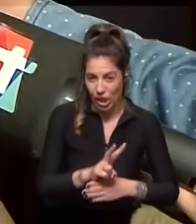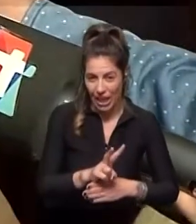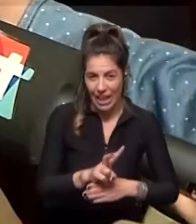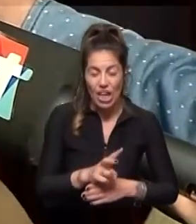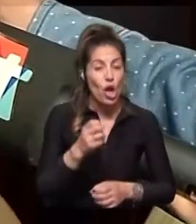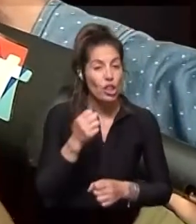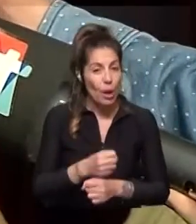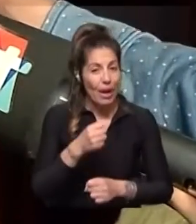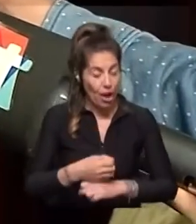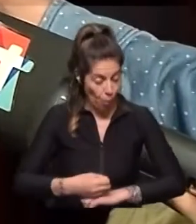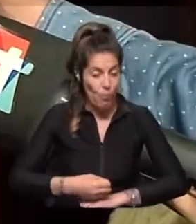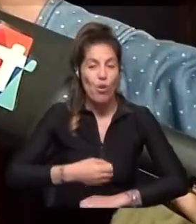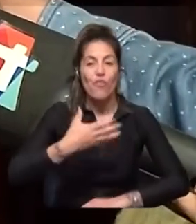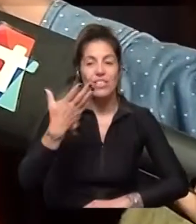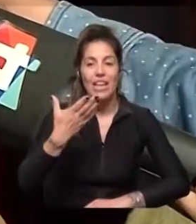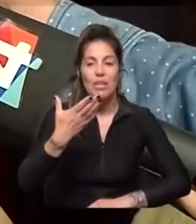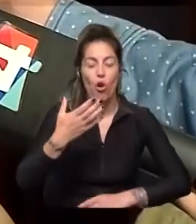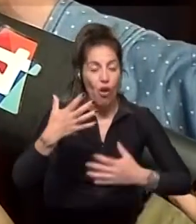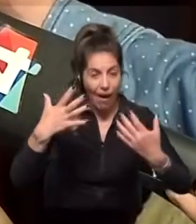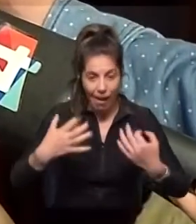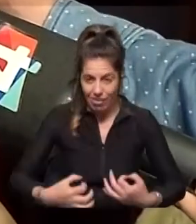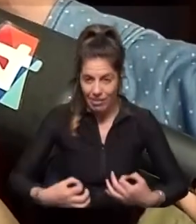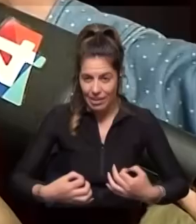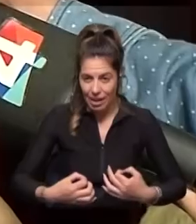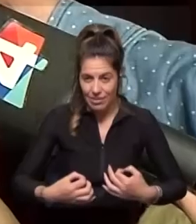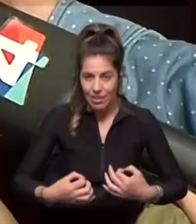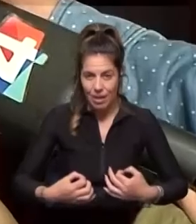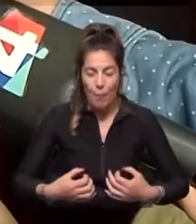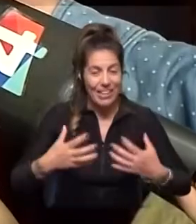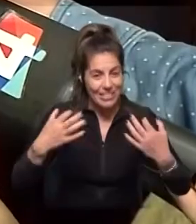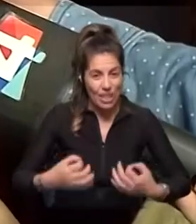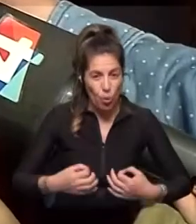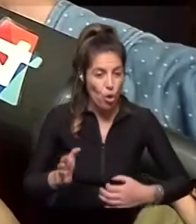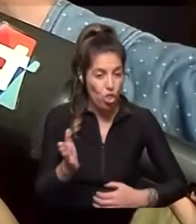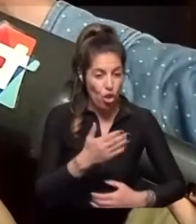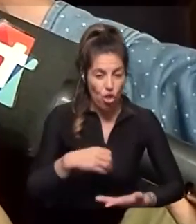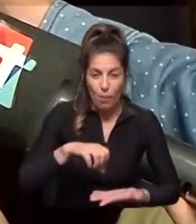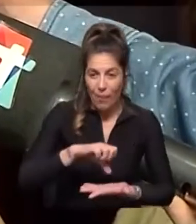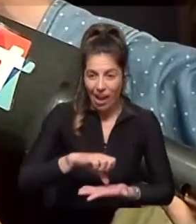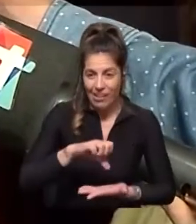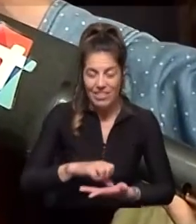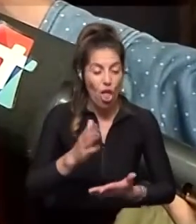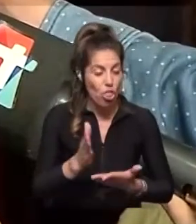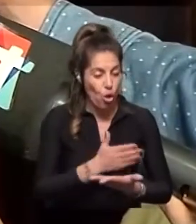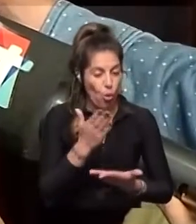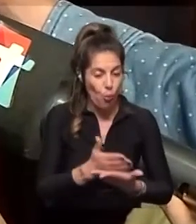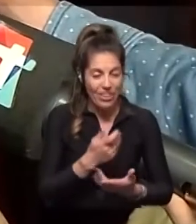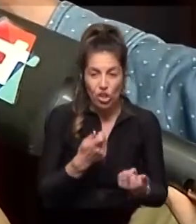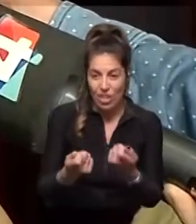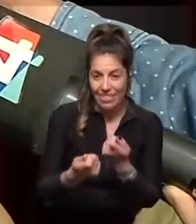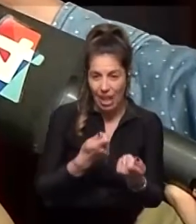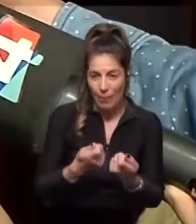es trabajar esto con muchos profesionalismo con muchas garantías para que se esté seguro todo el país de que los documentos se están manejando